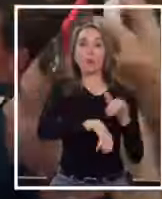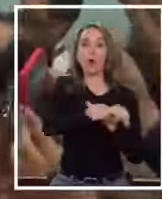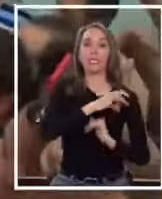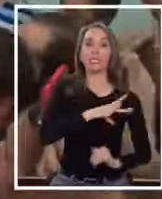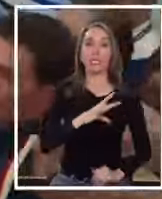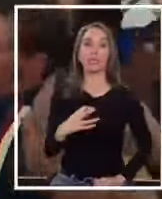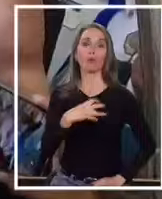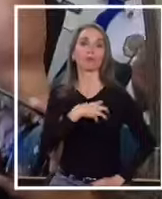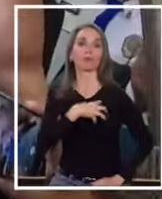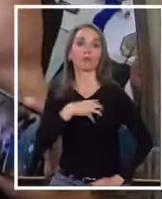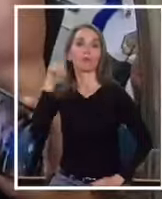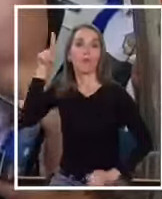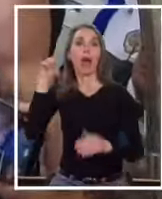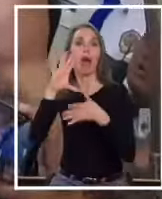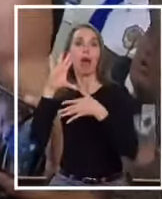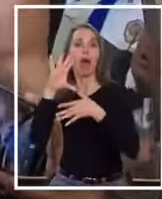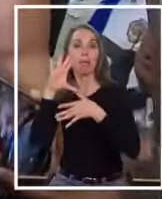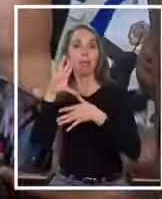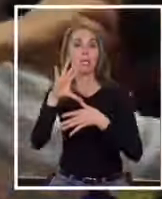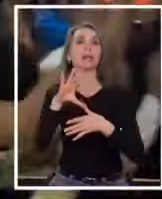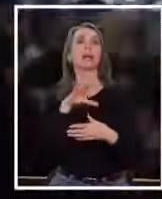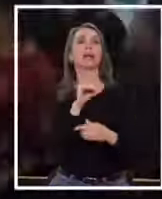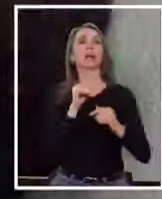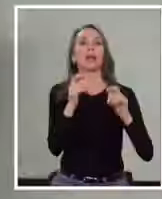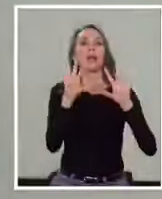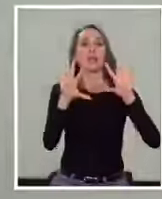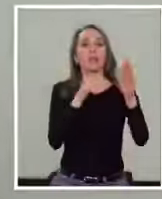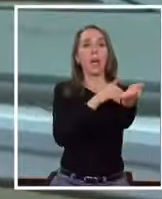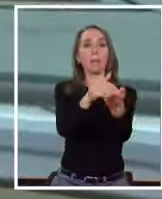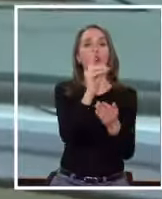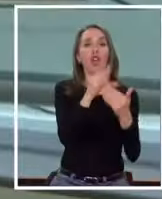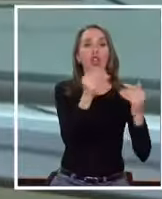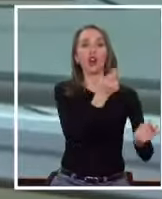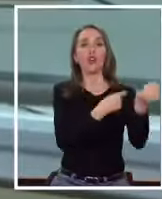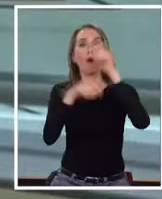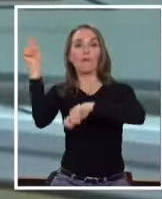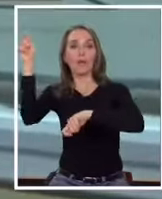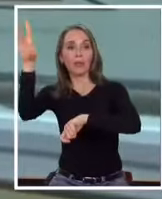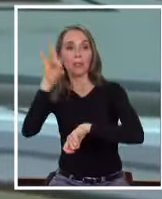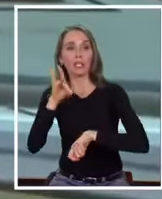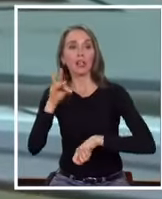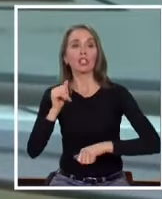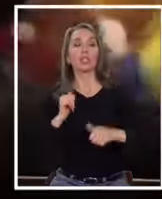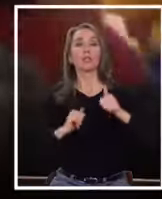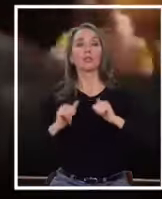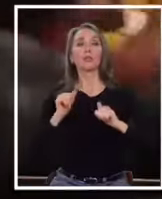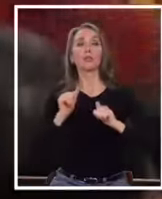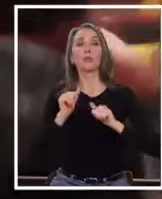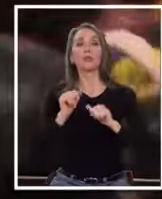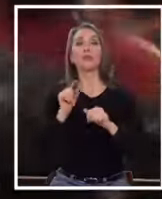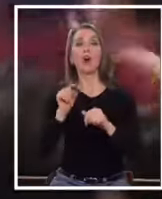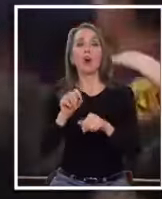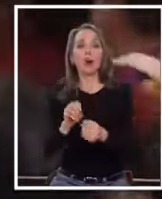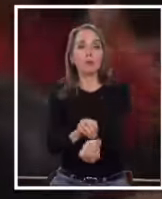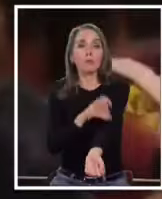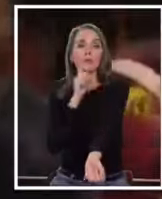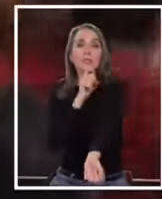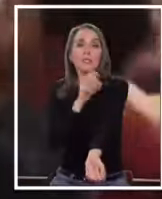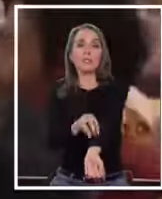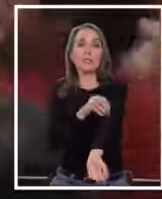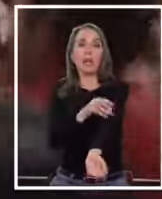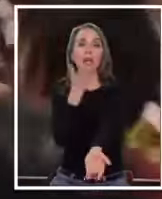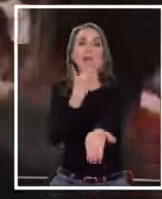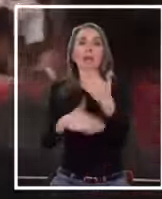jugar por ese equipo. Llegó tras un traspaso de 10 millones de dólares. Terminó sufriendo una trombosis que obligó a cambiar